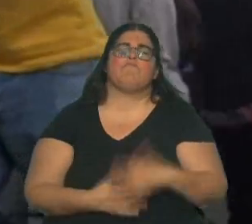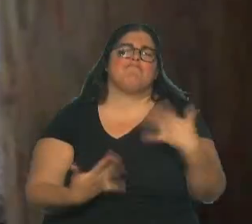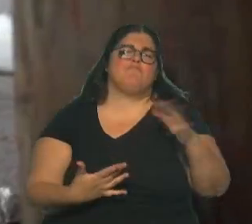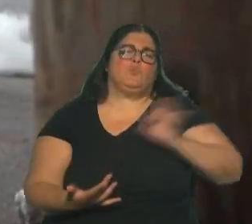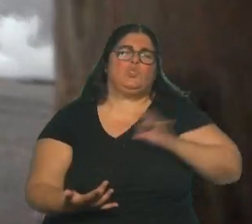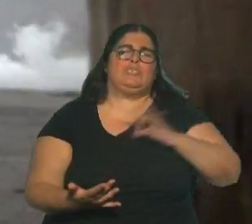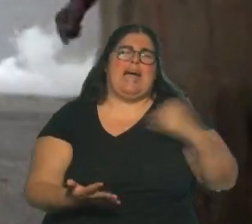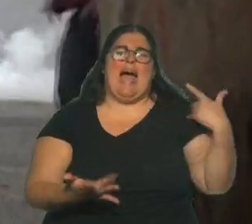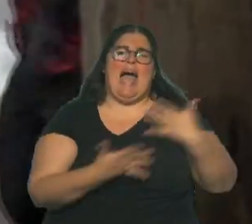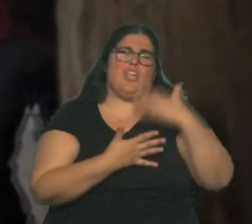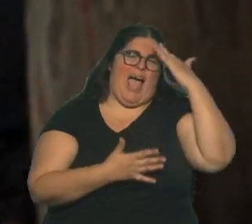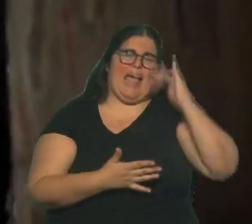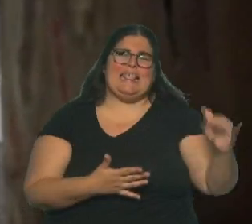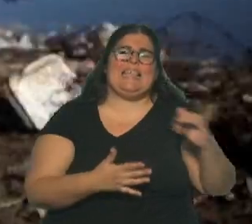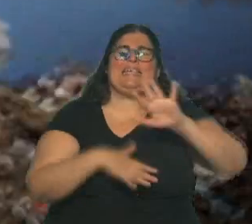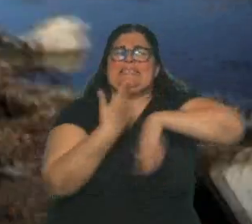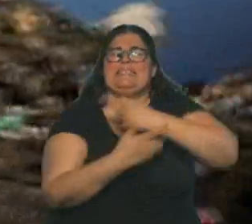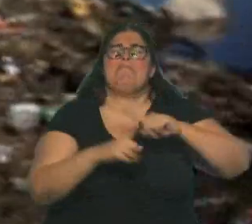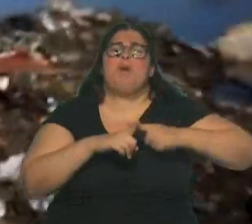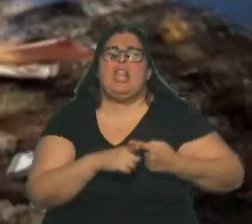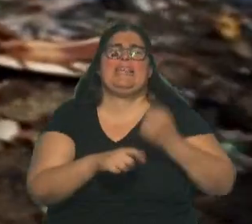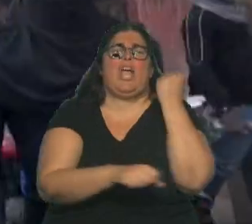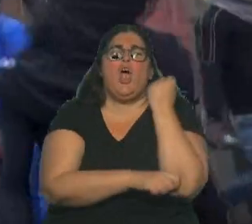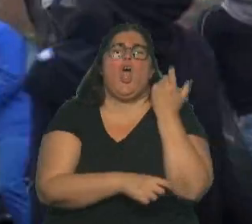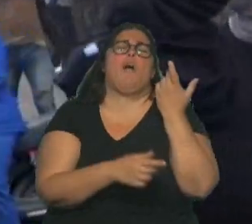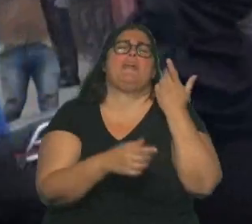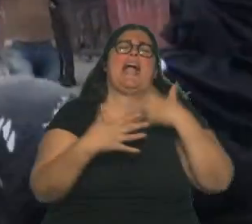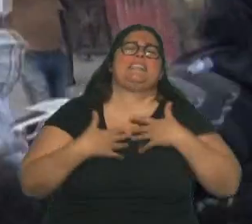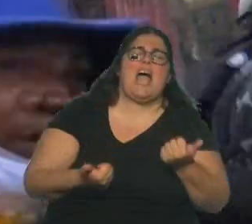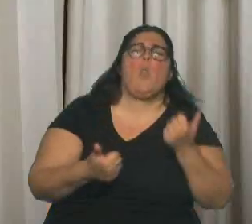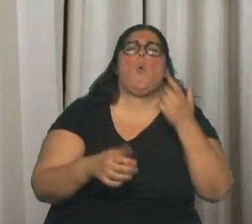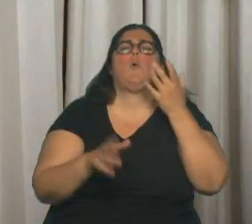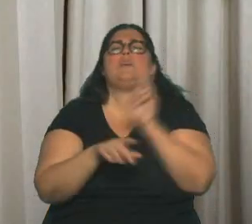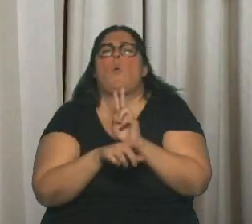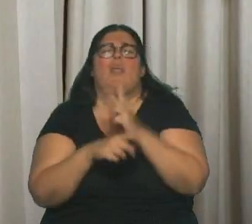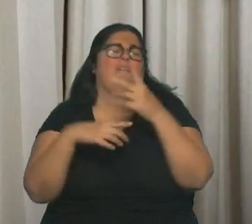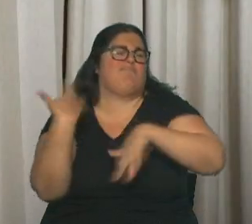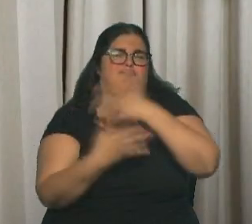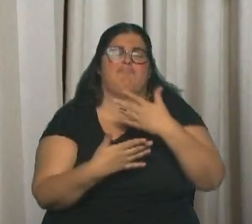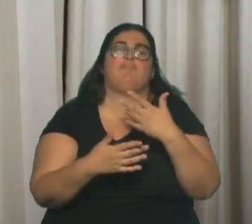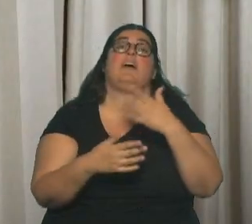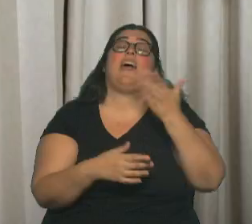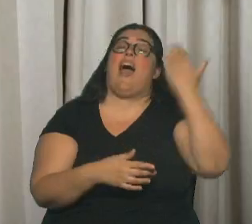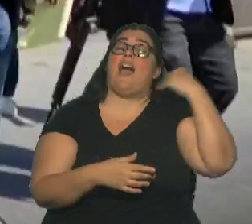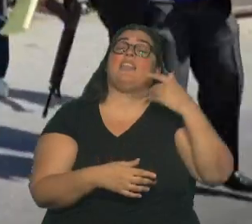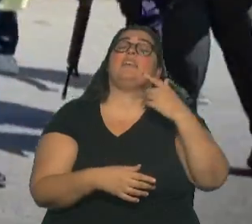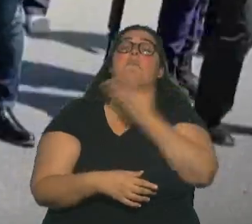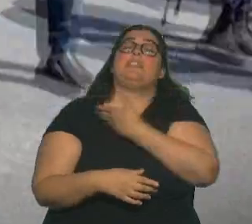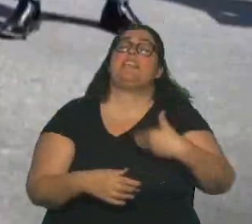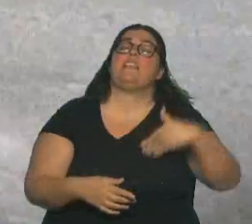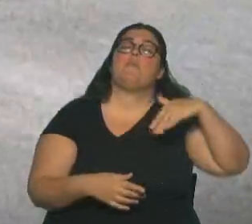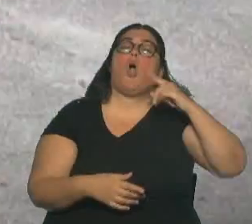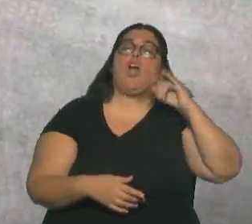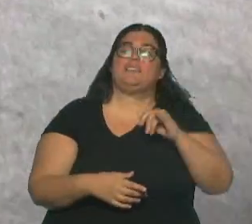enfrenta crisis políticas, económicas, de salud y seguridad que se intensificaron tras el asesinato del presidente Moïse,